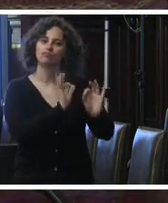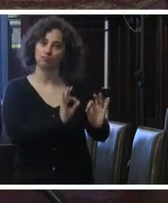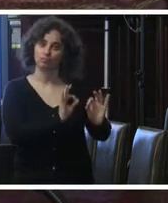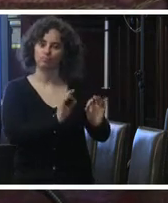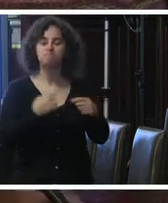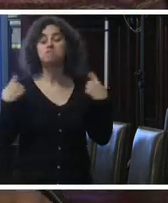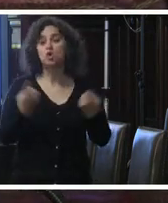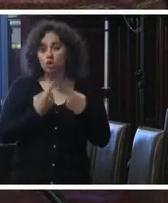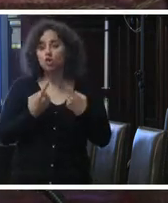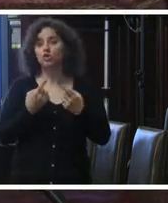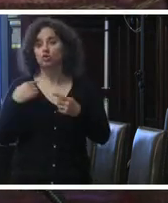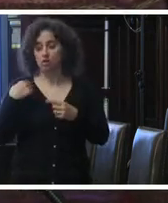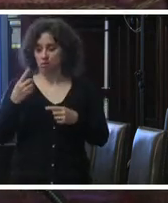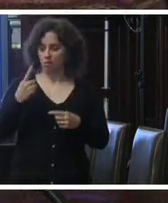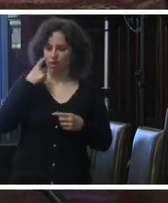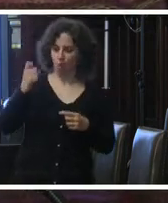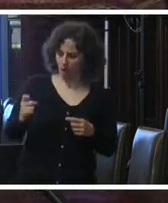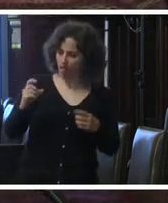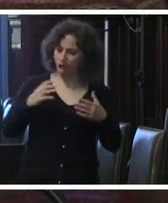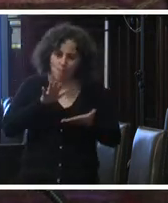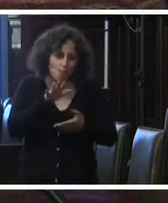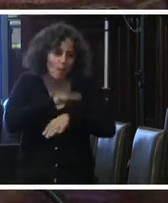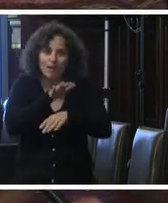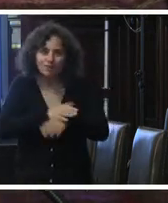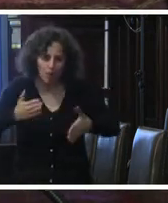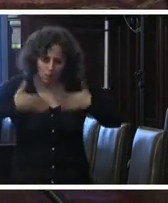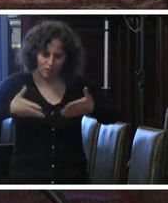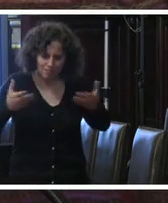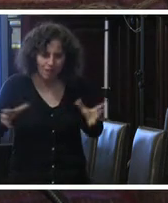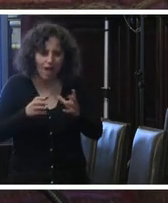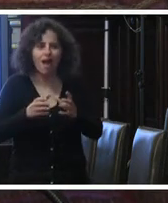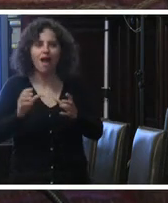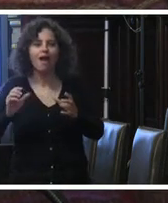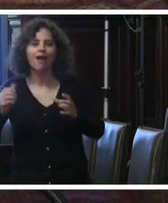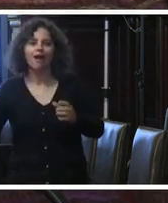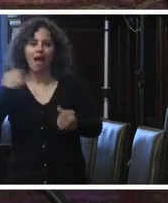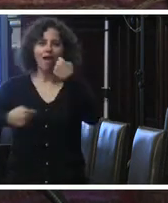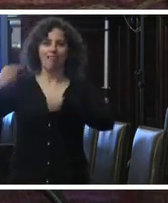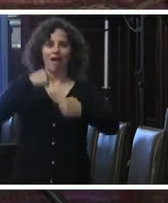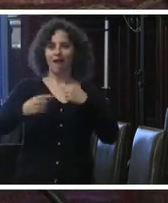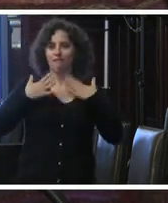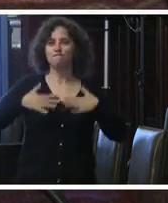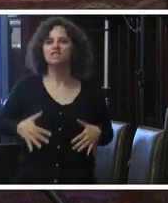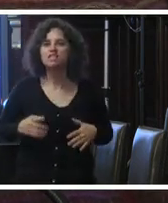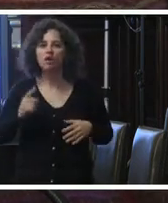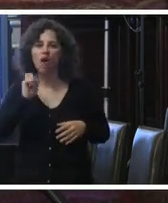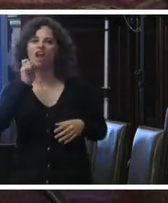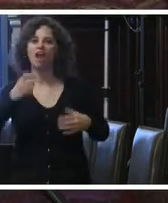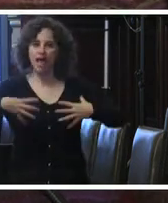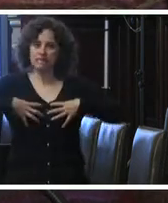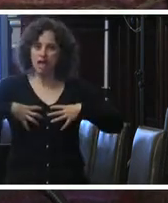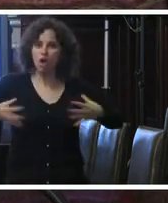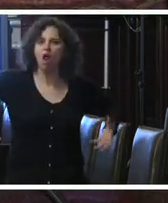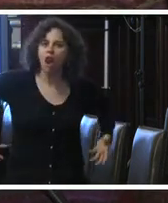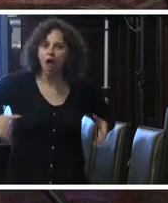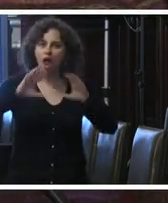tomado conocimiento, por ejemplo, que en contextos de protesta, los ataques físicos van dirigidos a sus senos y nalgas,